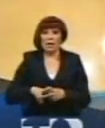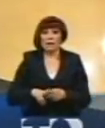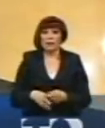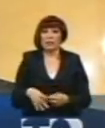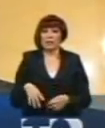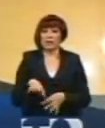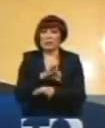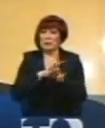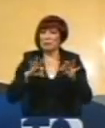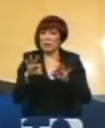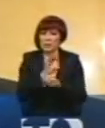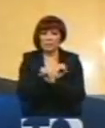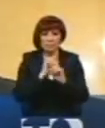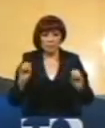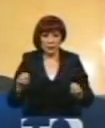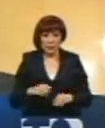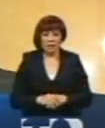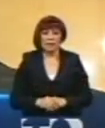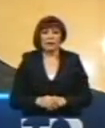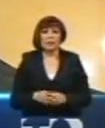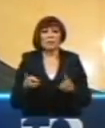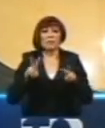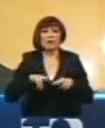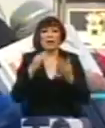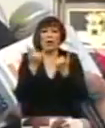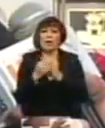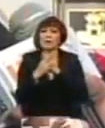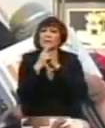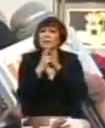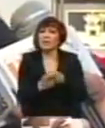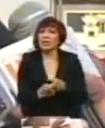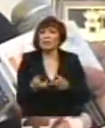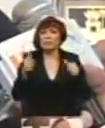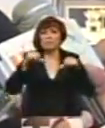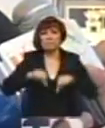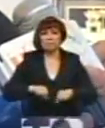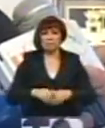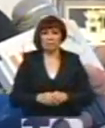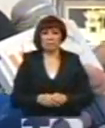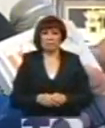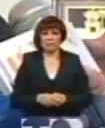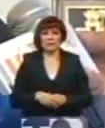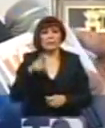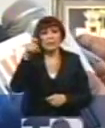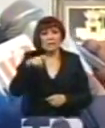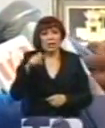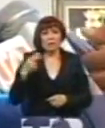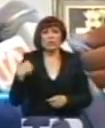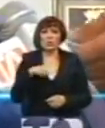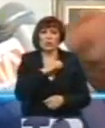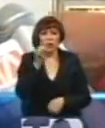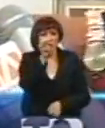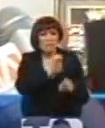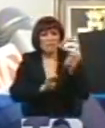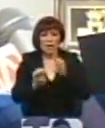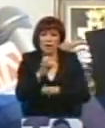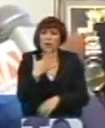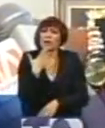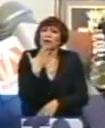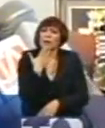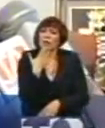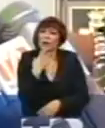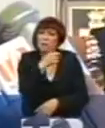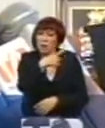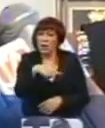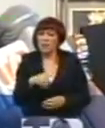y, consecuentemente, no han permitido que se logre un resultado. Tenemos que evaluar también cómo se está liderando y cómo se está llevando